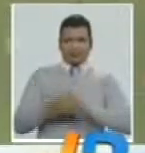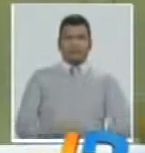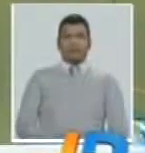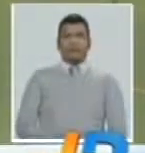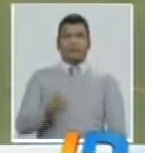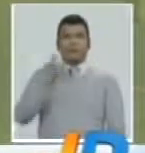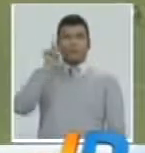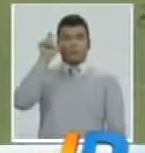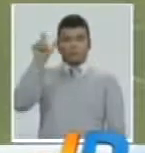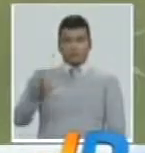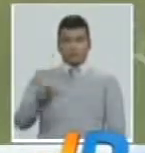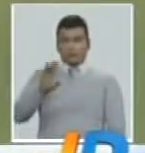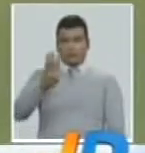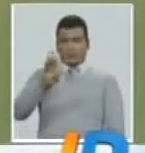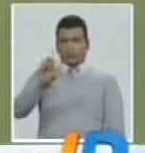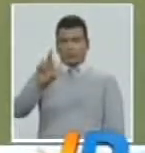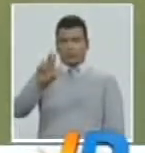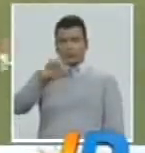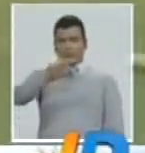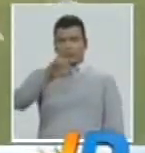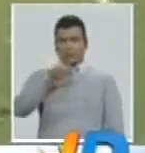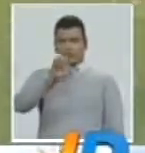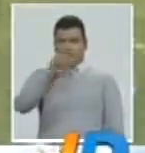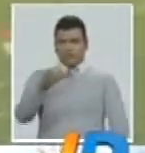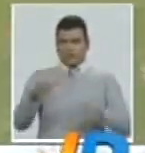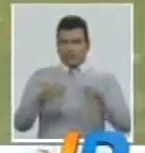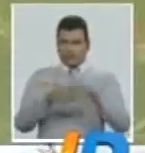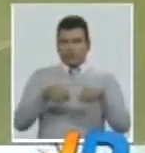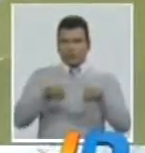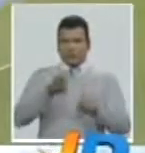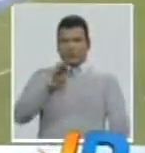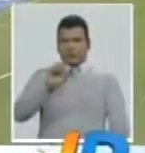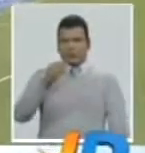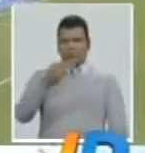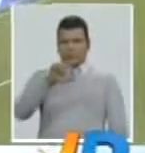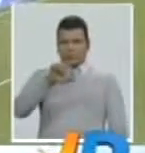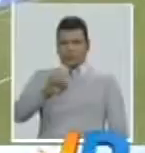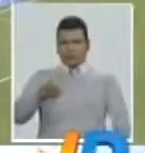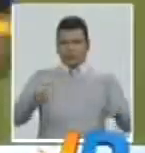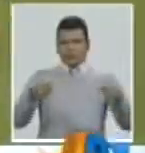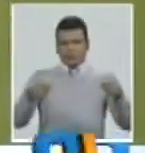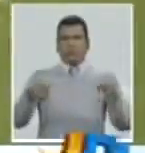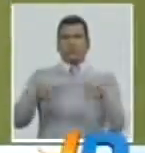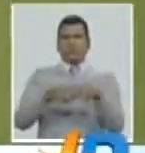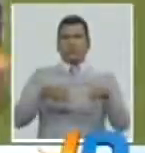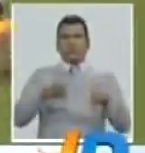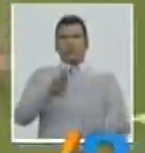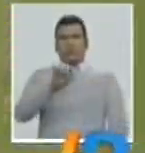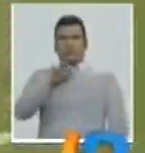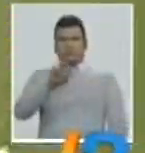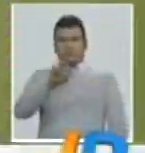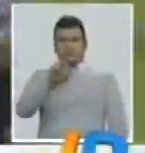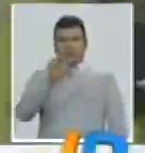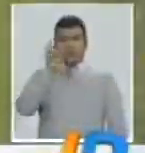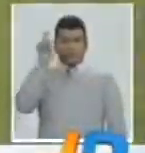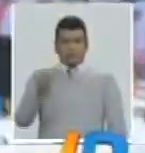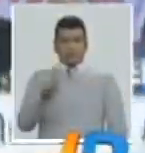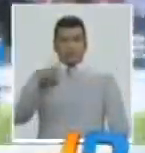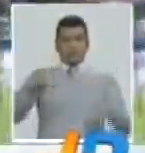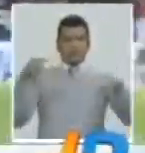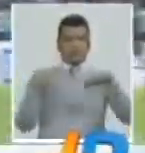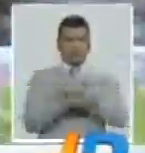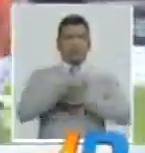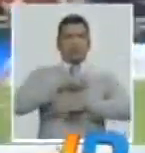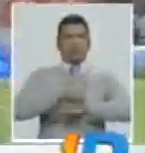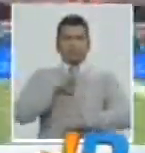Miguel Borja anotó en el empate de su equipo el Olimpo de Bahía Blanca 1-1 ante River Plate. El gol del colombiano llegó al minuto 70.